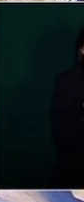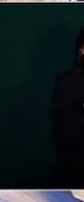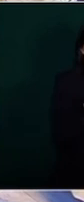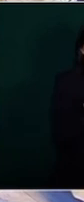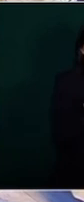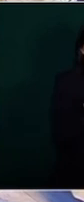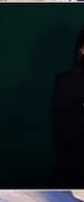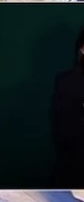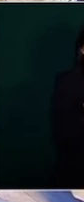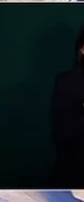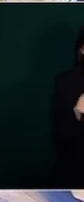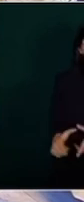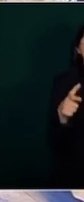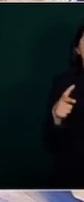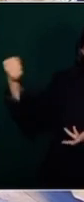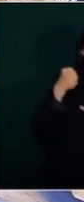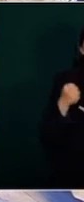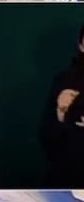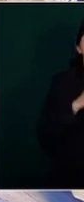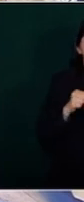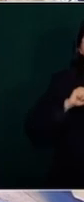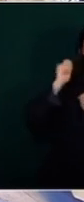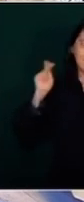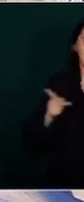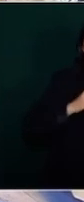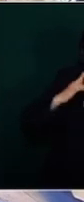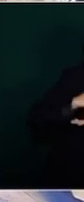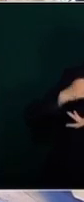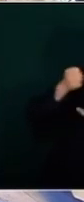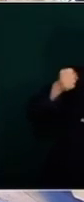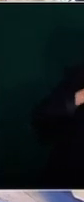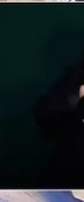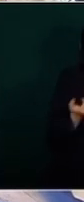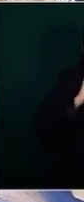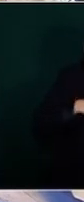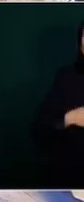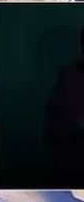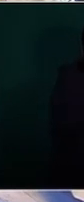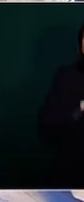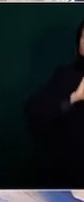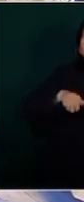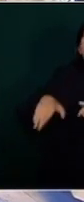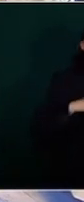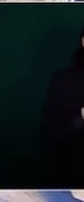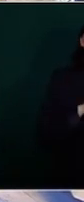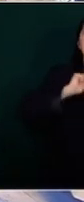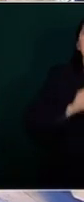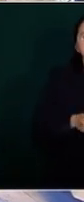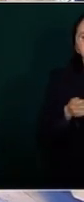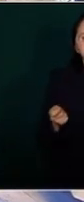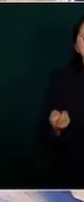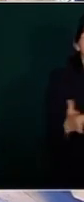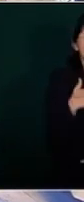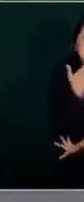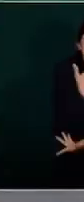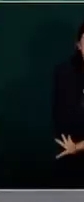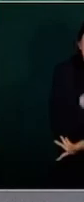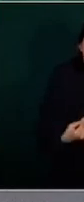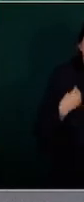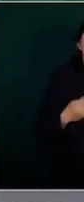a este mentiroso la inversión extranjera y pues esto significa empleos significan y en ésta